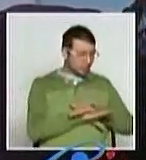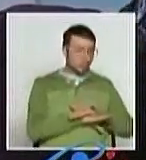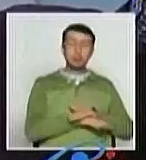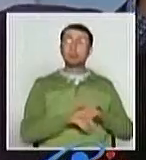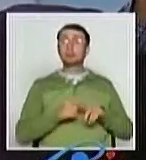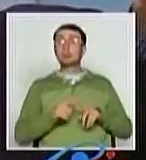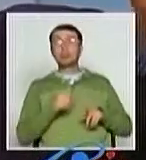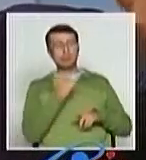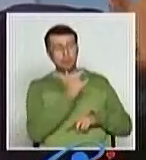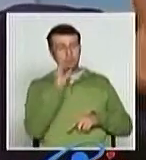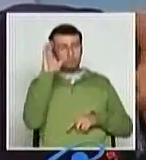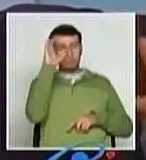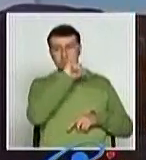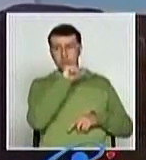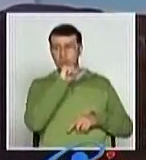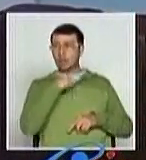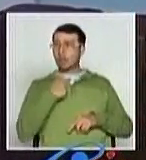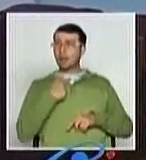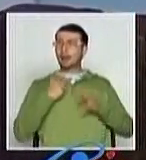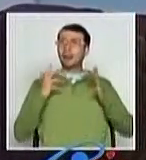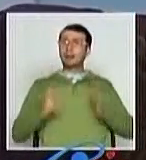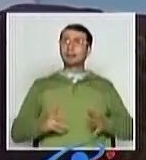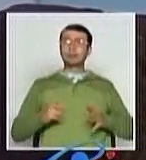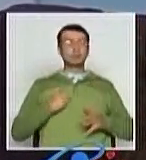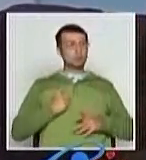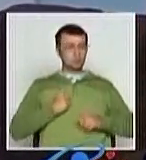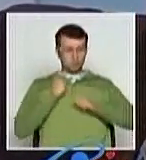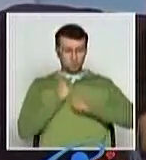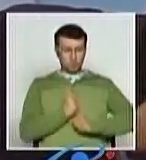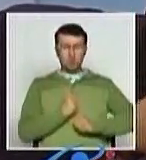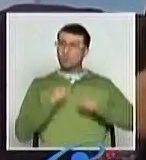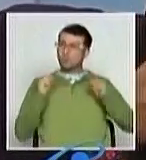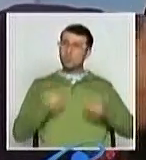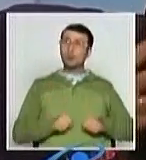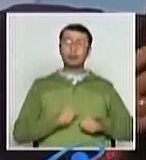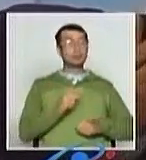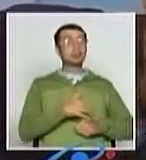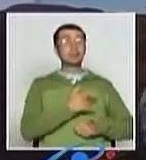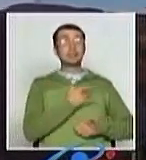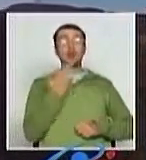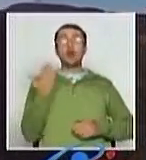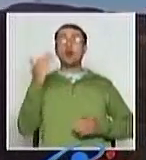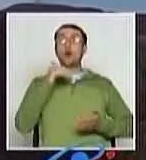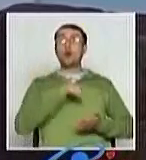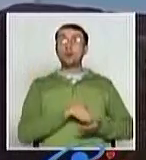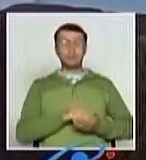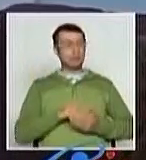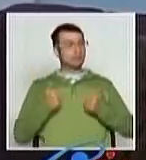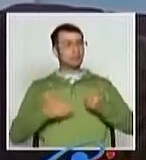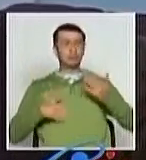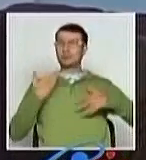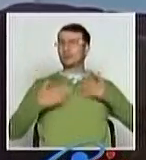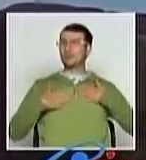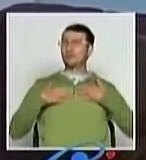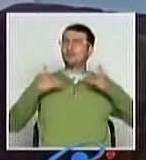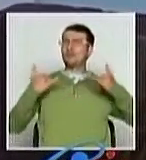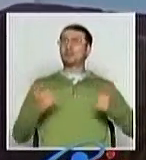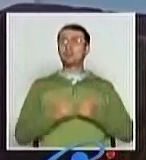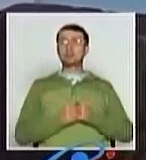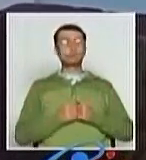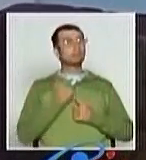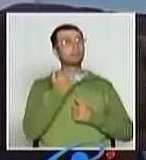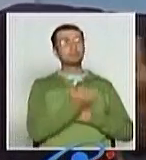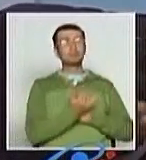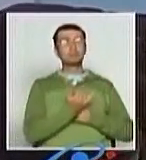dio cuenta que esa era su potencialidad humana y sus fortalezas comenzó a sentir nuevamente bienestar porque el bienestar Qué es para la